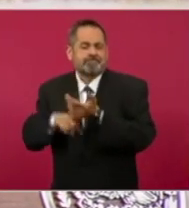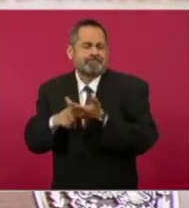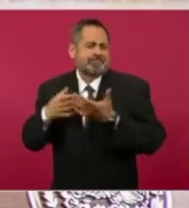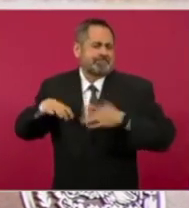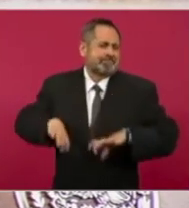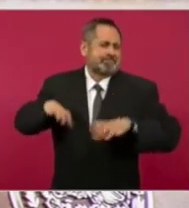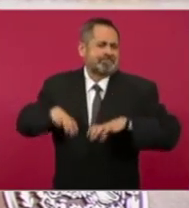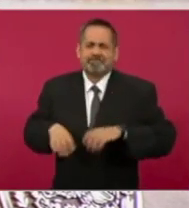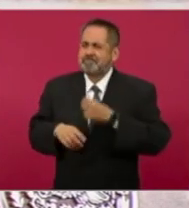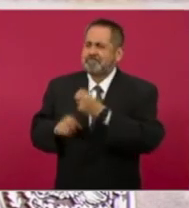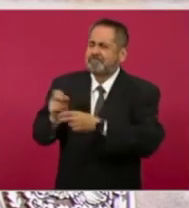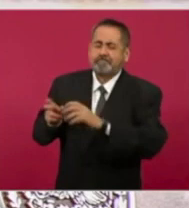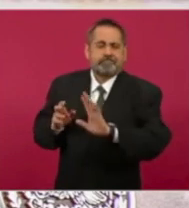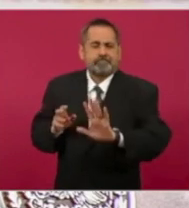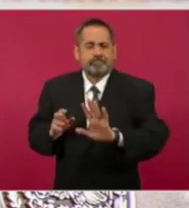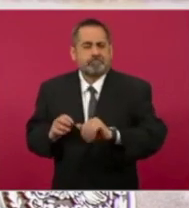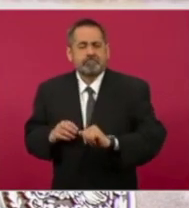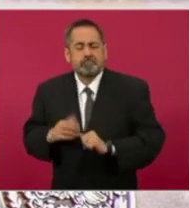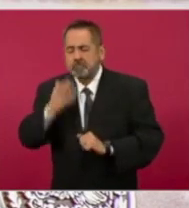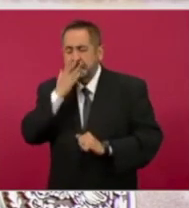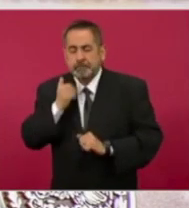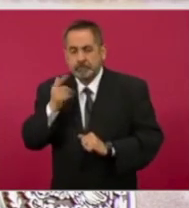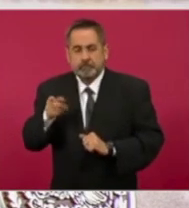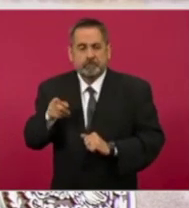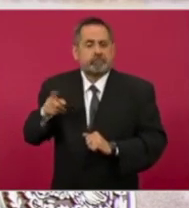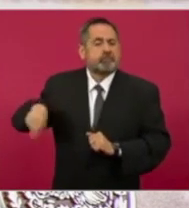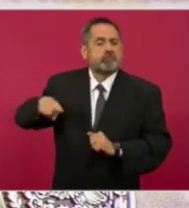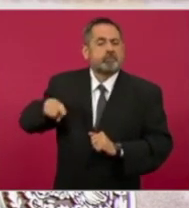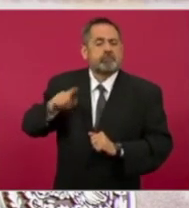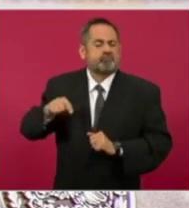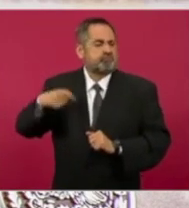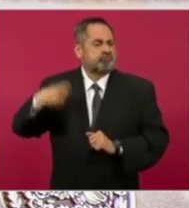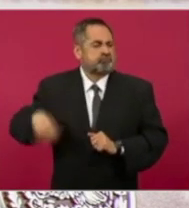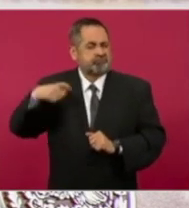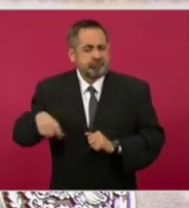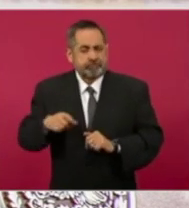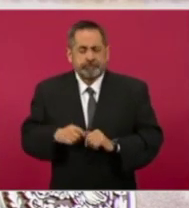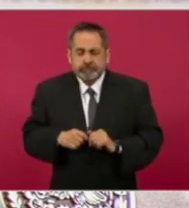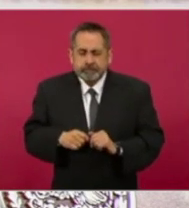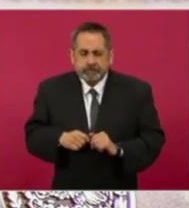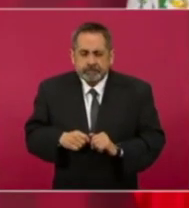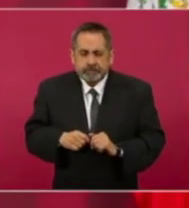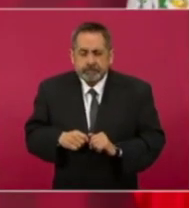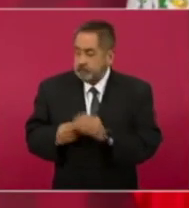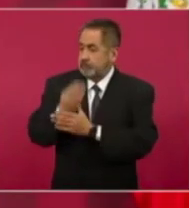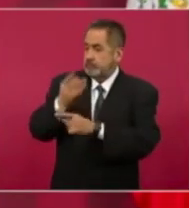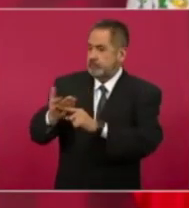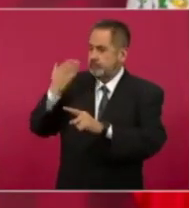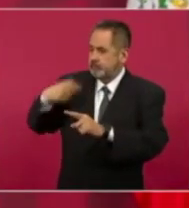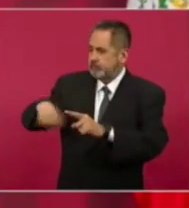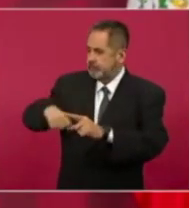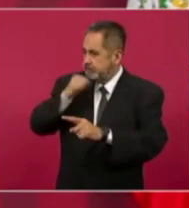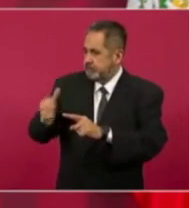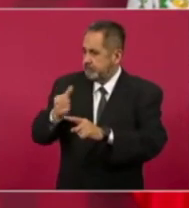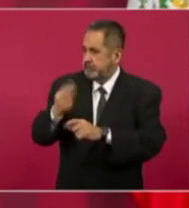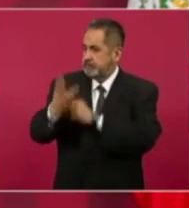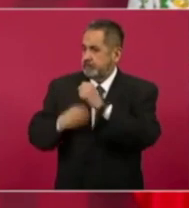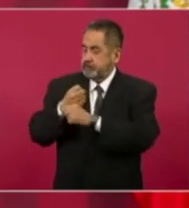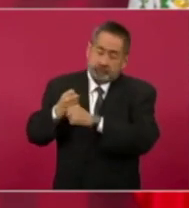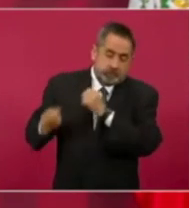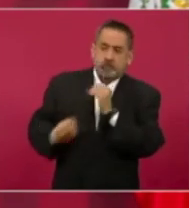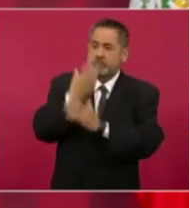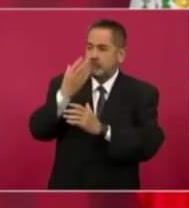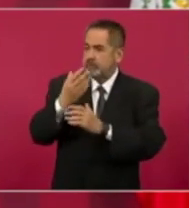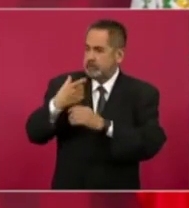colmados de privilegios, se hagan ricos o surjan como era antes, cada 3 años,